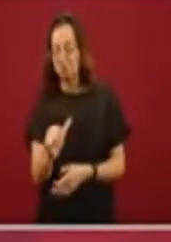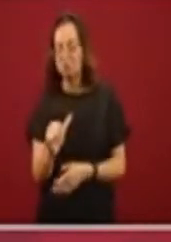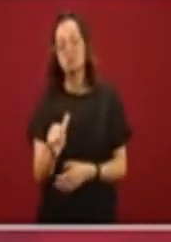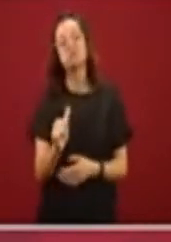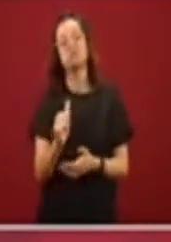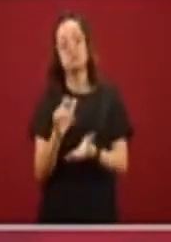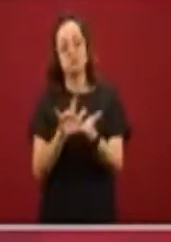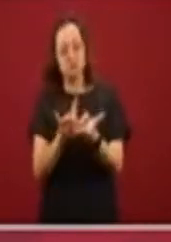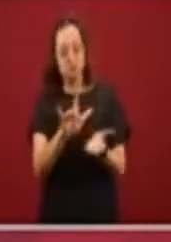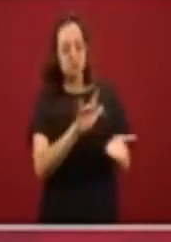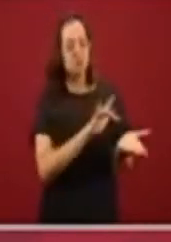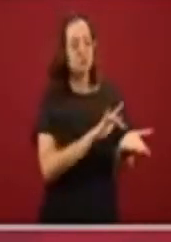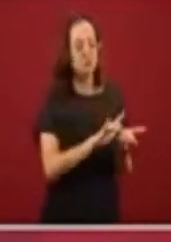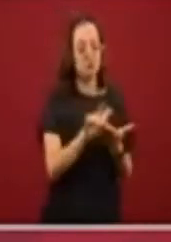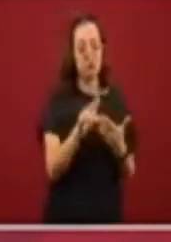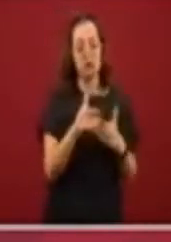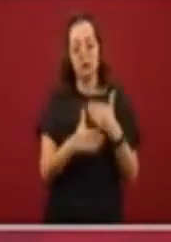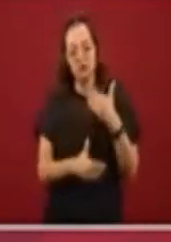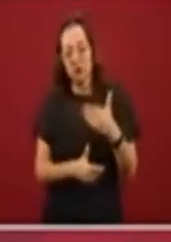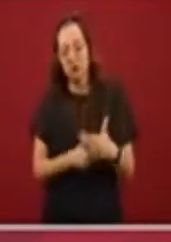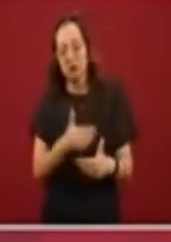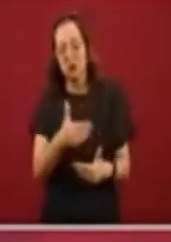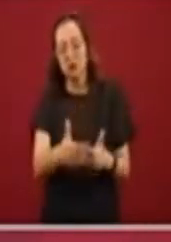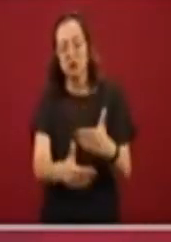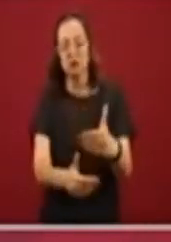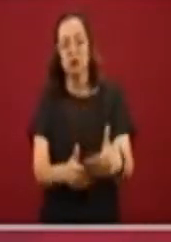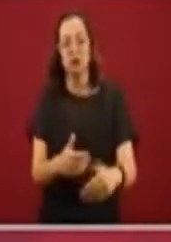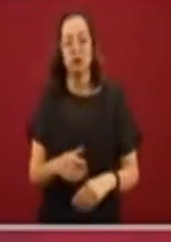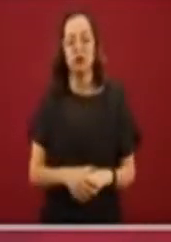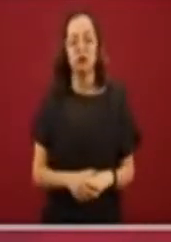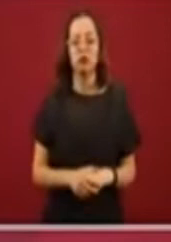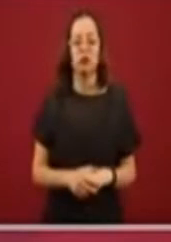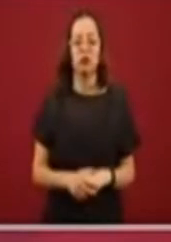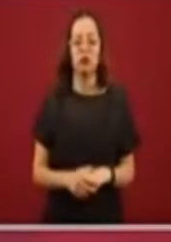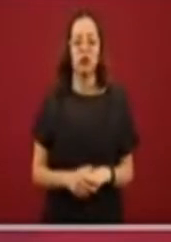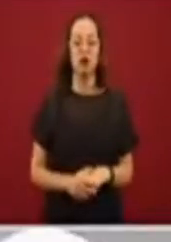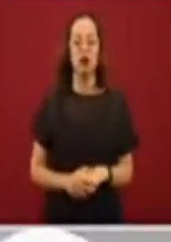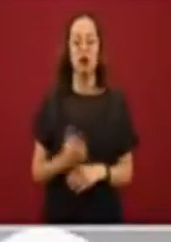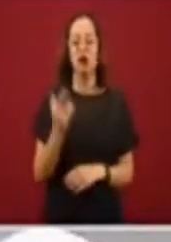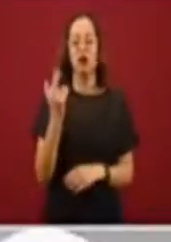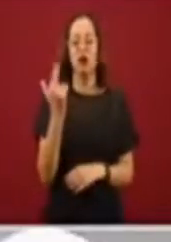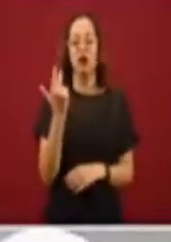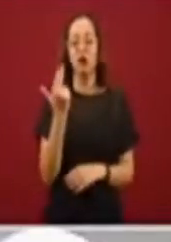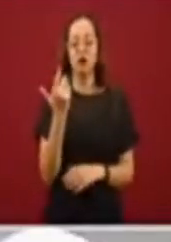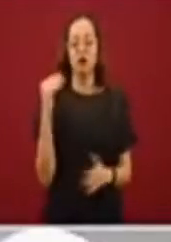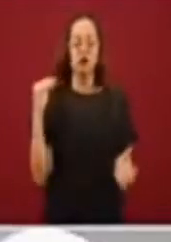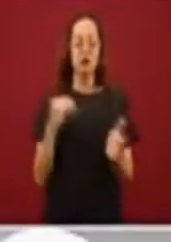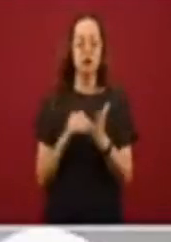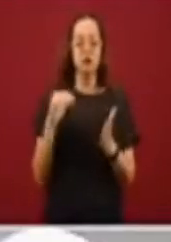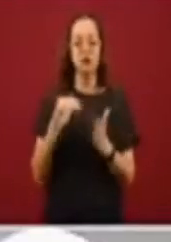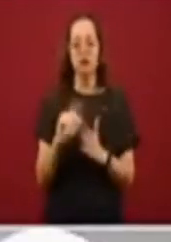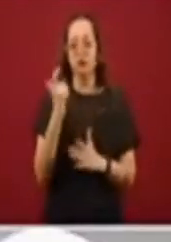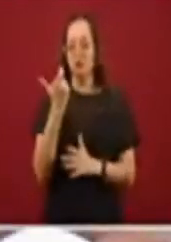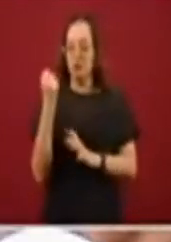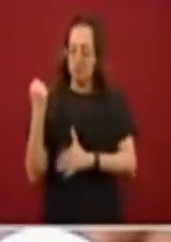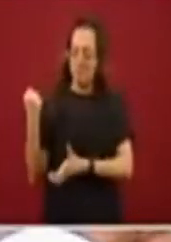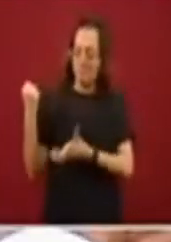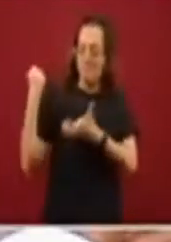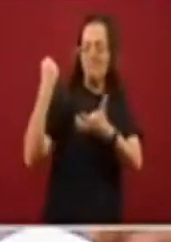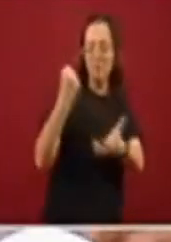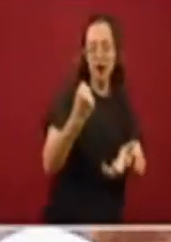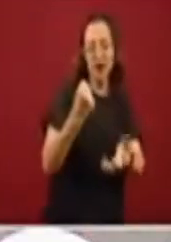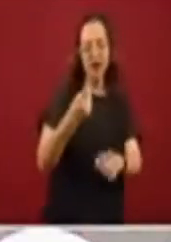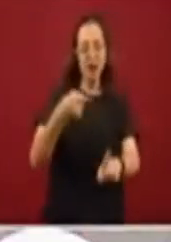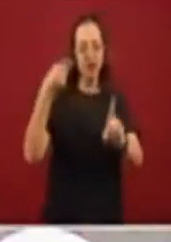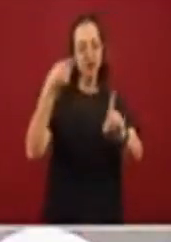Esta es una primera etapa. Estamos hablando de una inversión de 25 mil millones de pesos con este